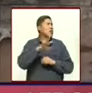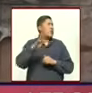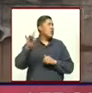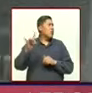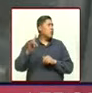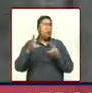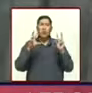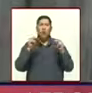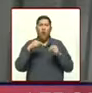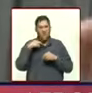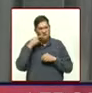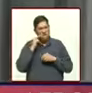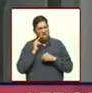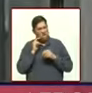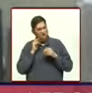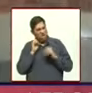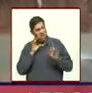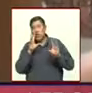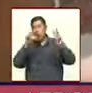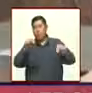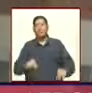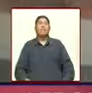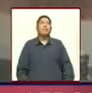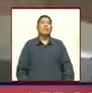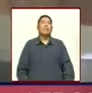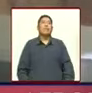el tema del racismo, ¿no?